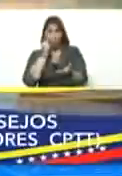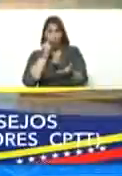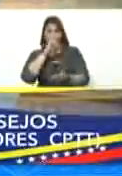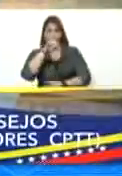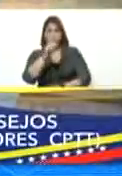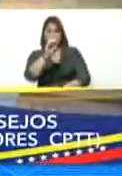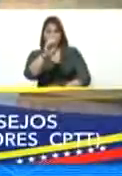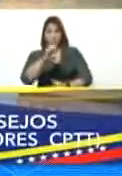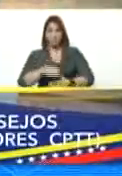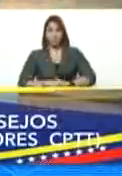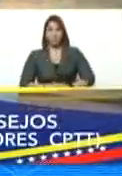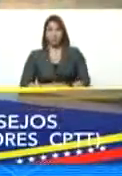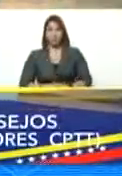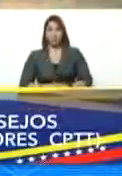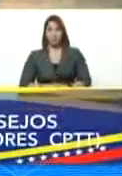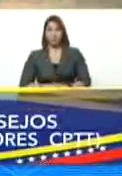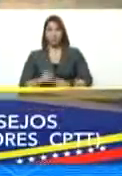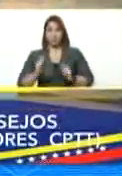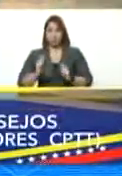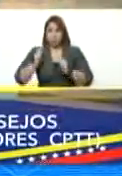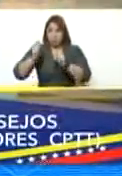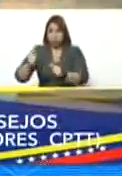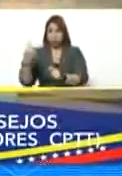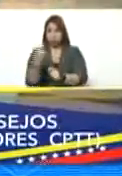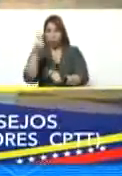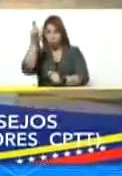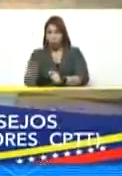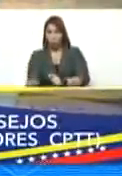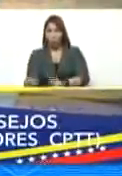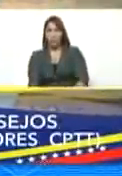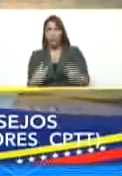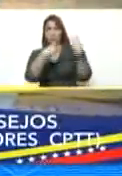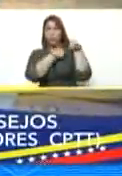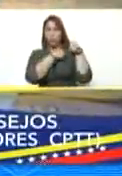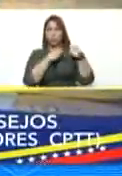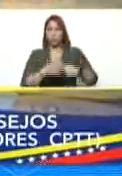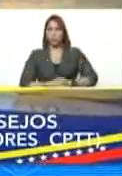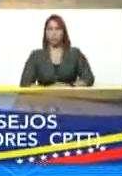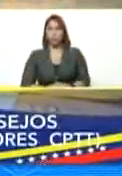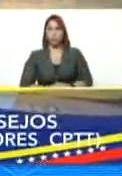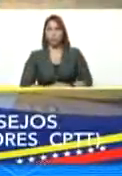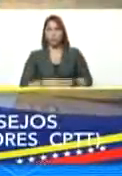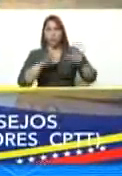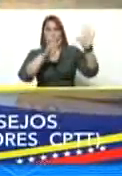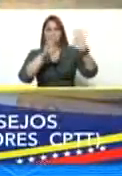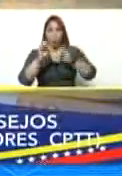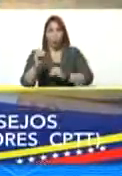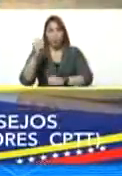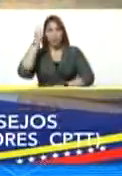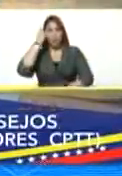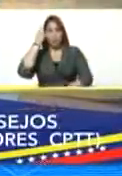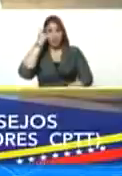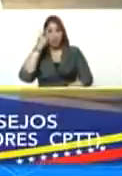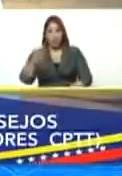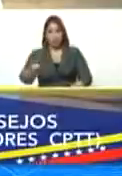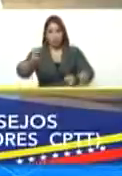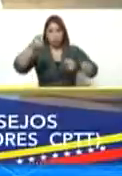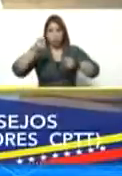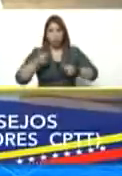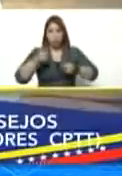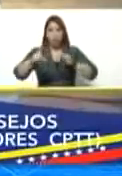Rivero, a usted y solo a usted la responsabilidad de en 90 días presentarme el